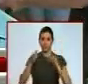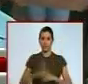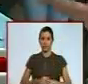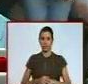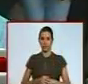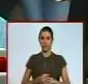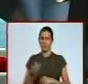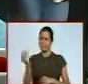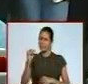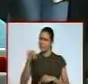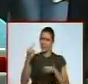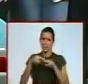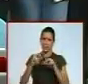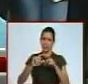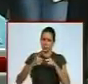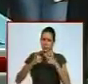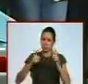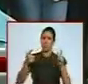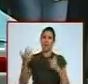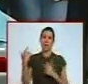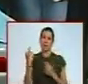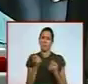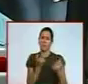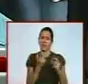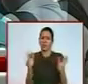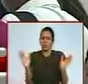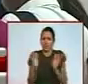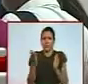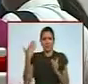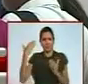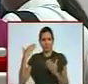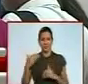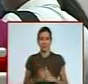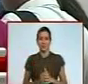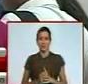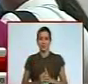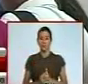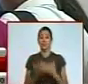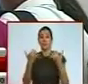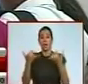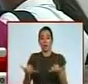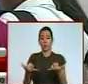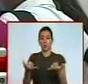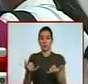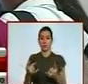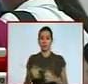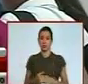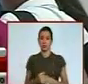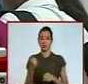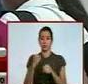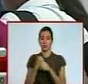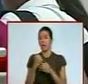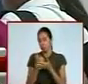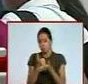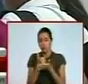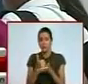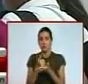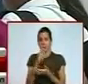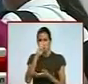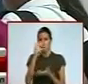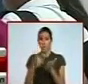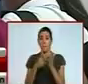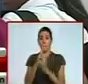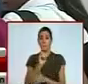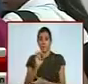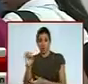a venir más niños a estudiar porque tenía muy poco espacio para eso. Tengo actualmente aquí en esta institución colaborando desde el año